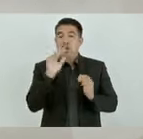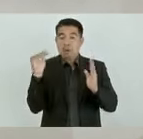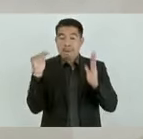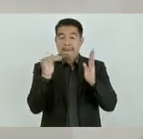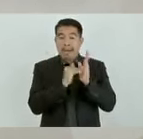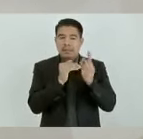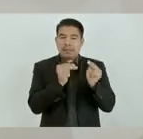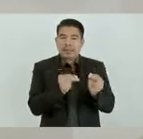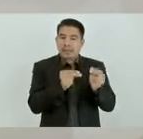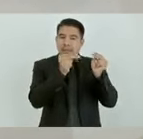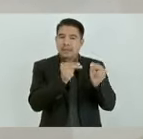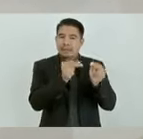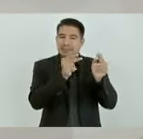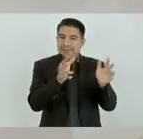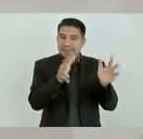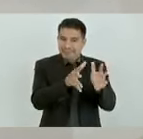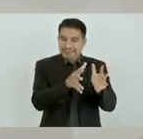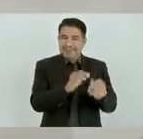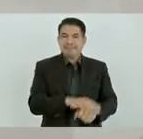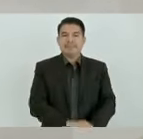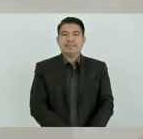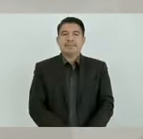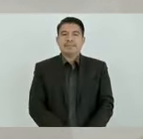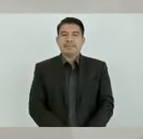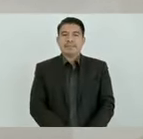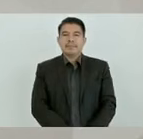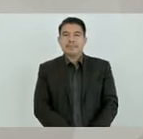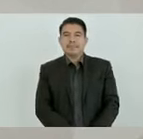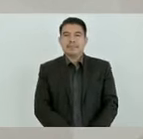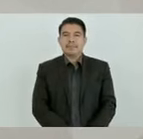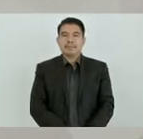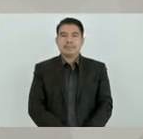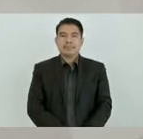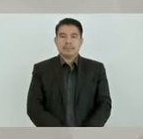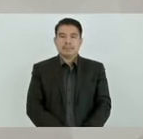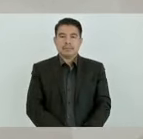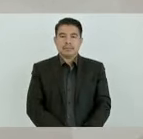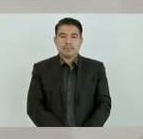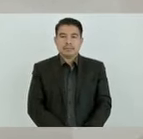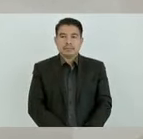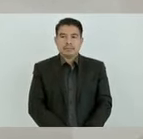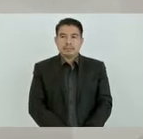pequeñas empresas. Se destinaron,